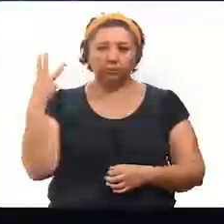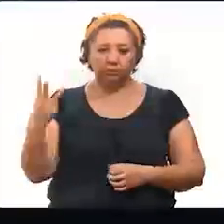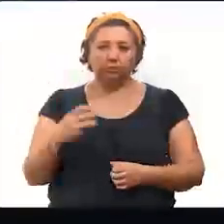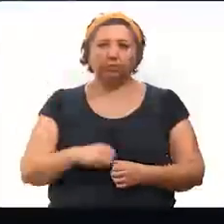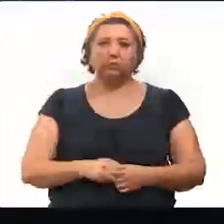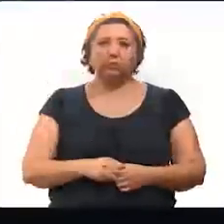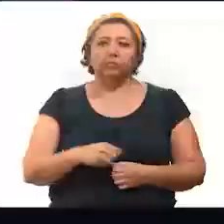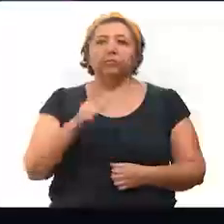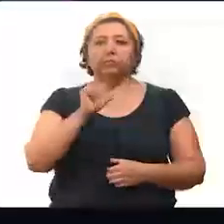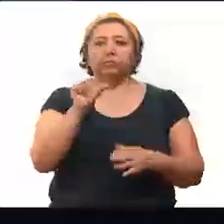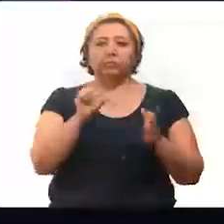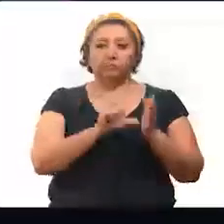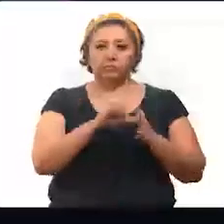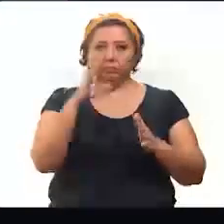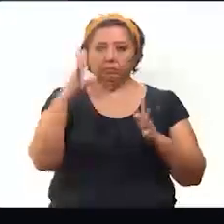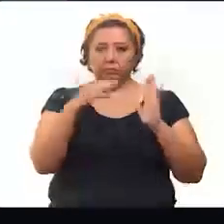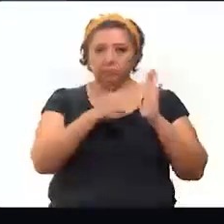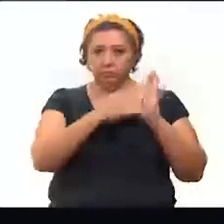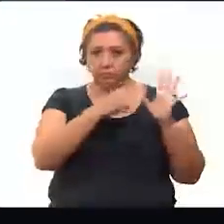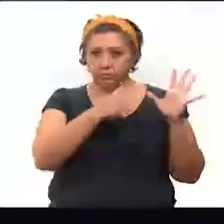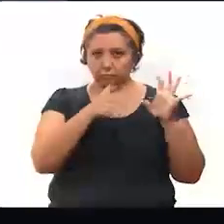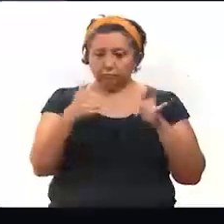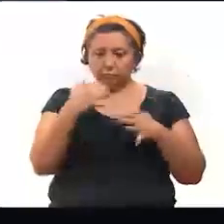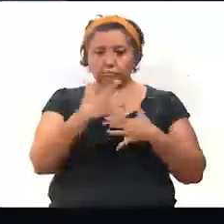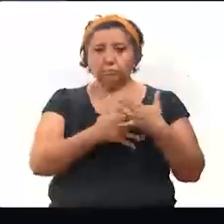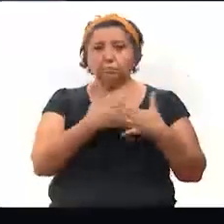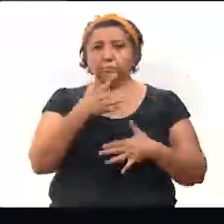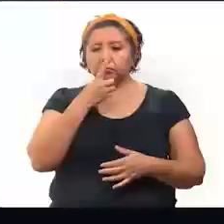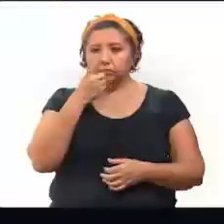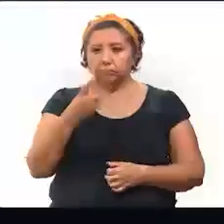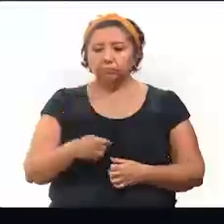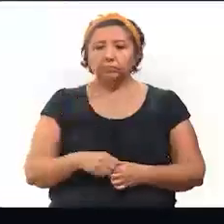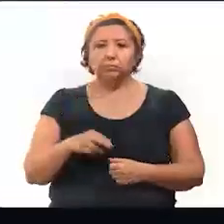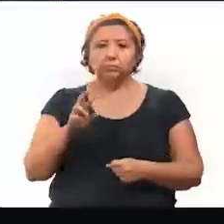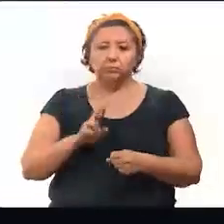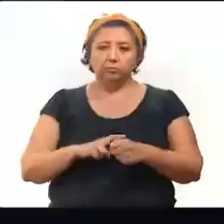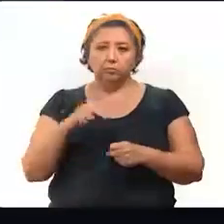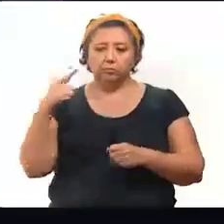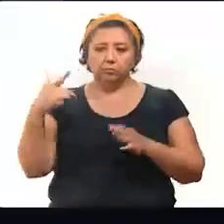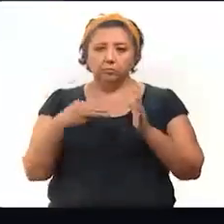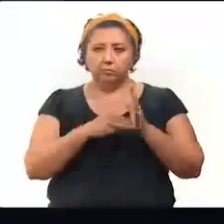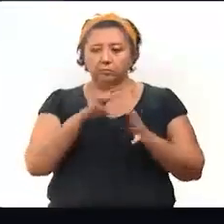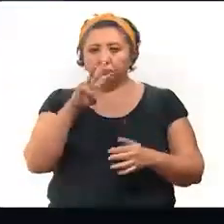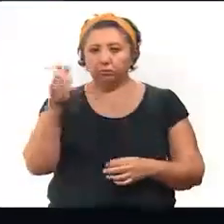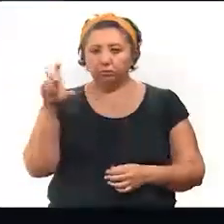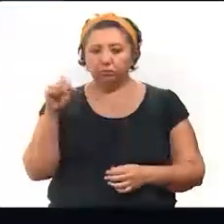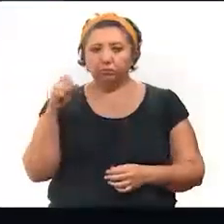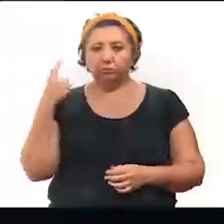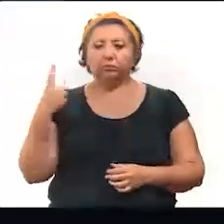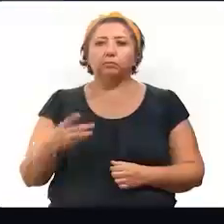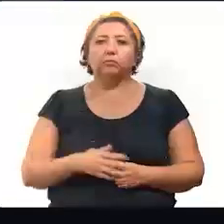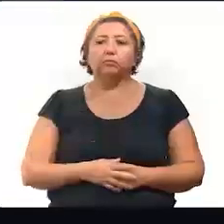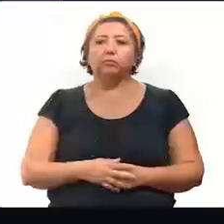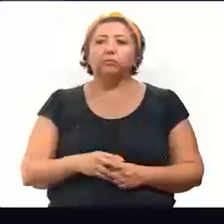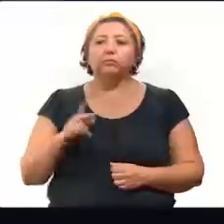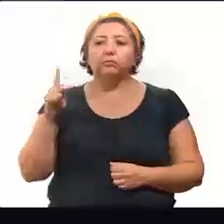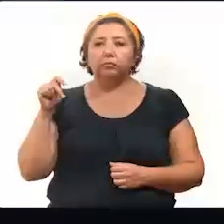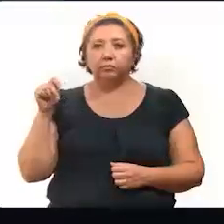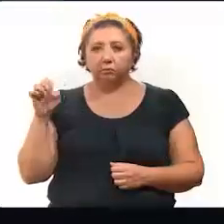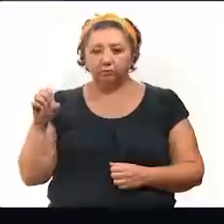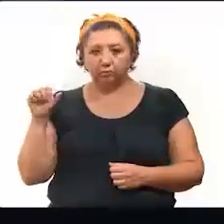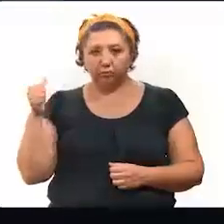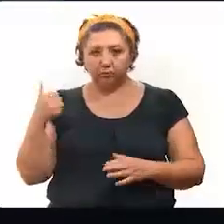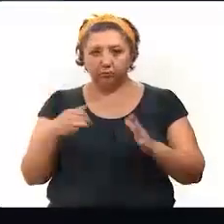11.693, en la zona centro, 4.615, en la zona sur, 7.321, en la zona